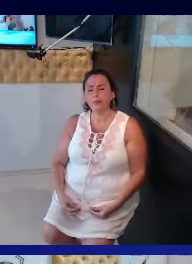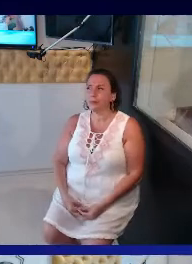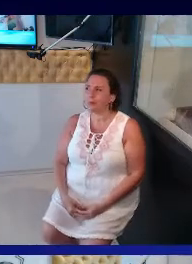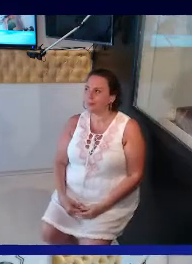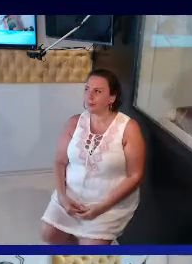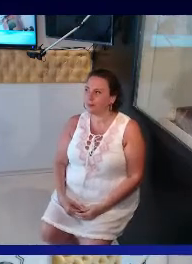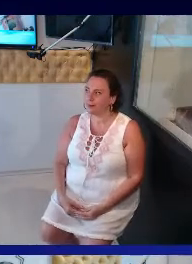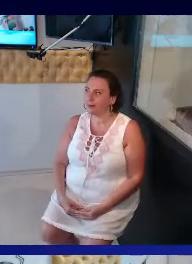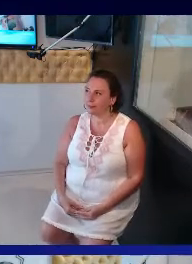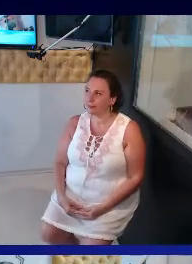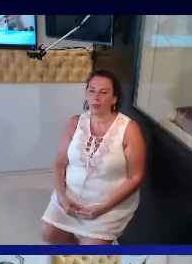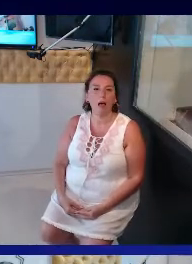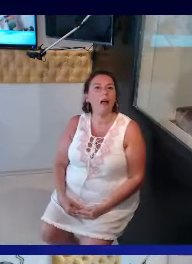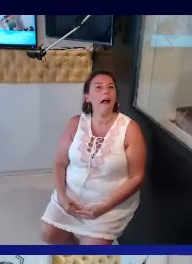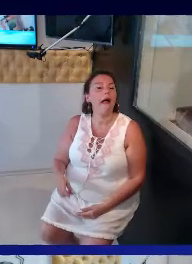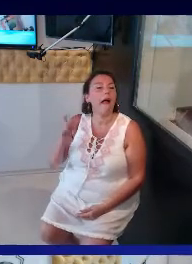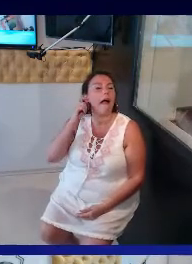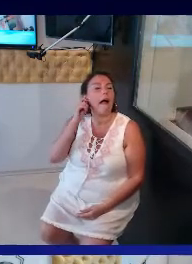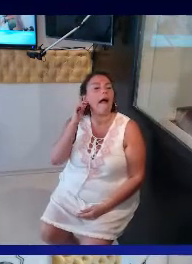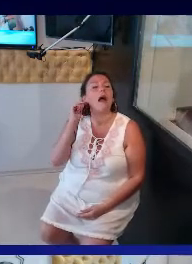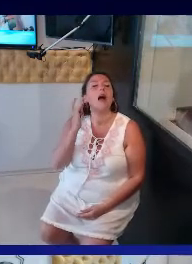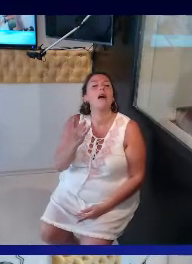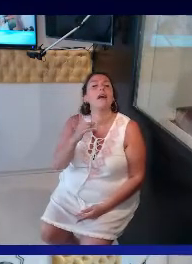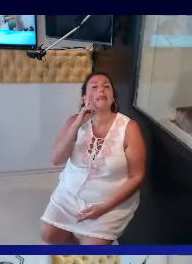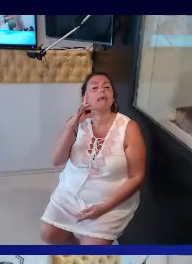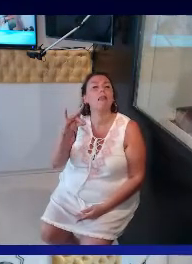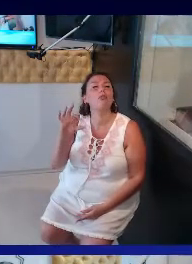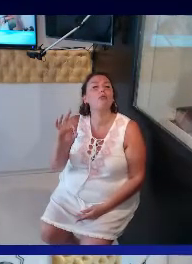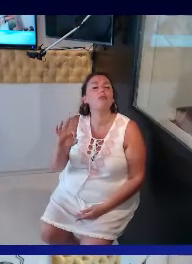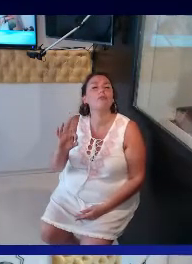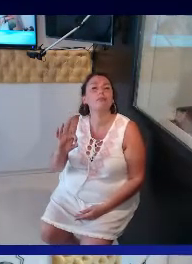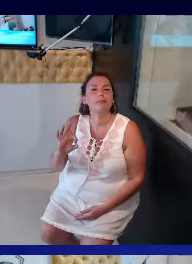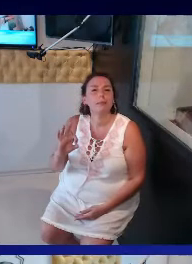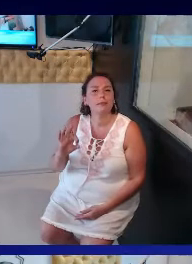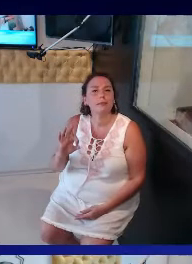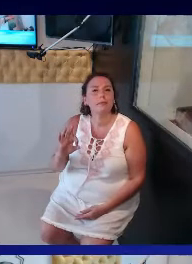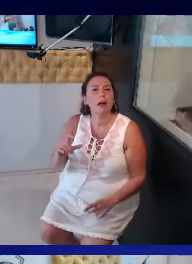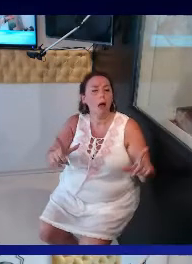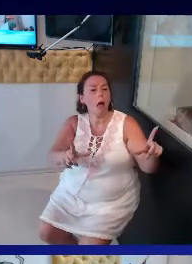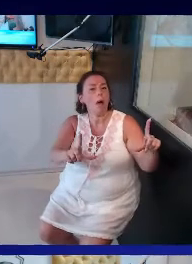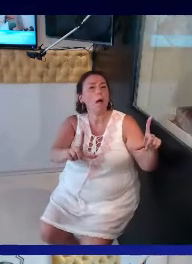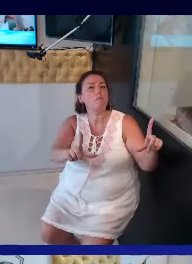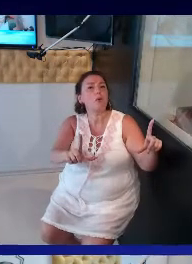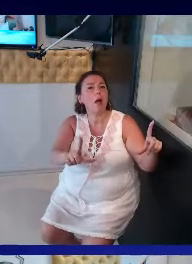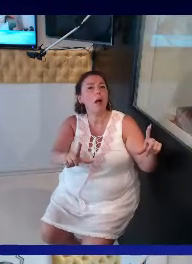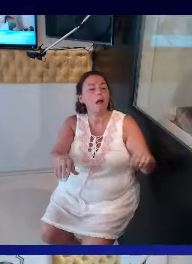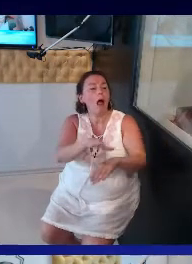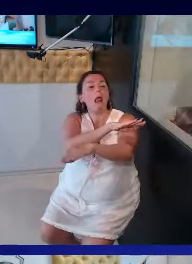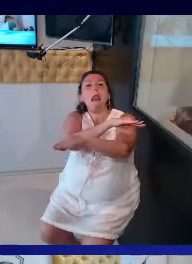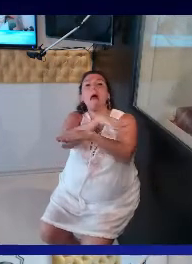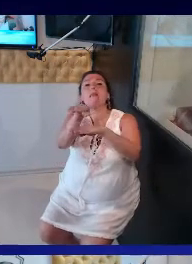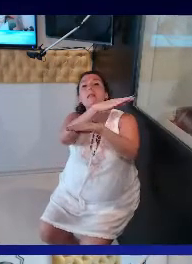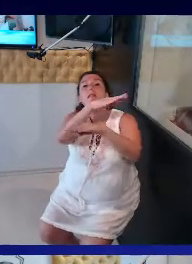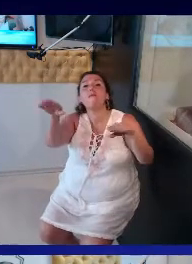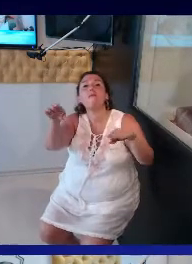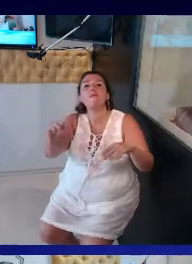De Idiotasca. Ajá, ¿y qué programa tiene este muchacho? ¿Qué programa es? La tribuna de Guido. La tribuna de Guido. A ver, vemos un